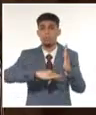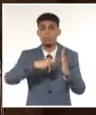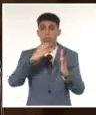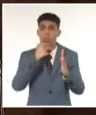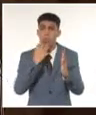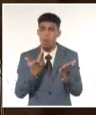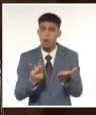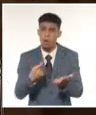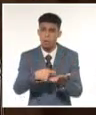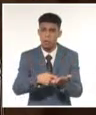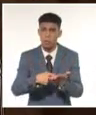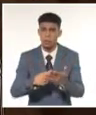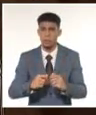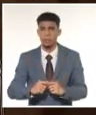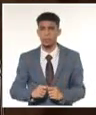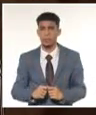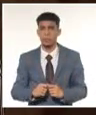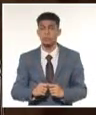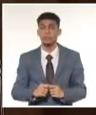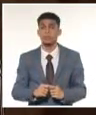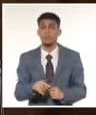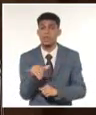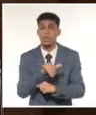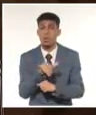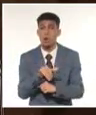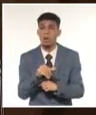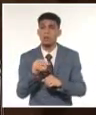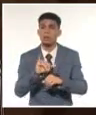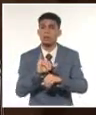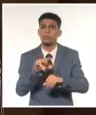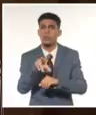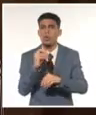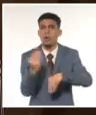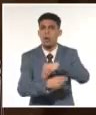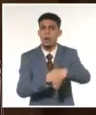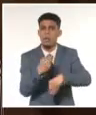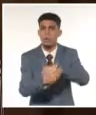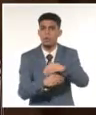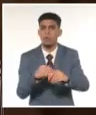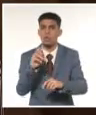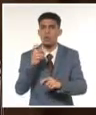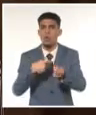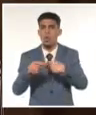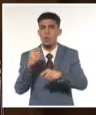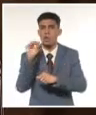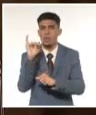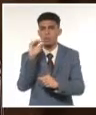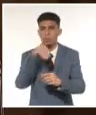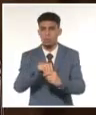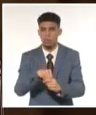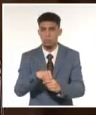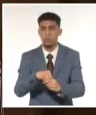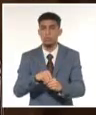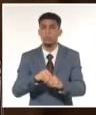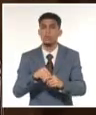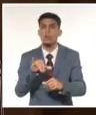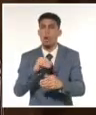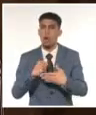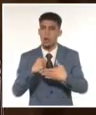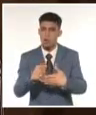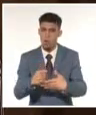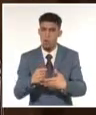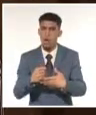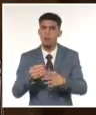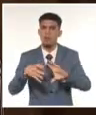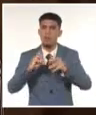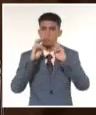El perfeccionamiento de la actividad de comercio interior es una urgencia por su impacto directo en la calidad de vida del pueblo. En